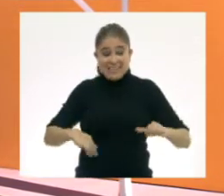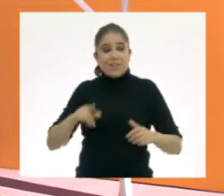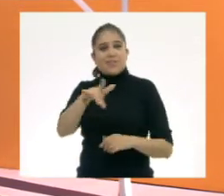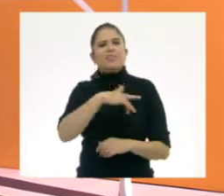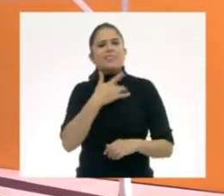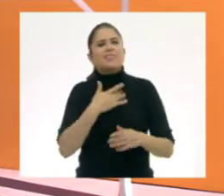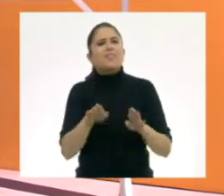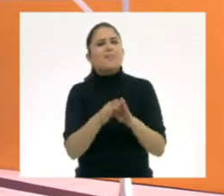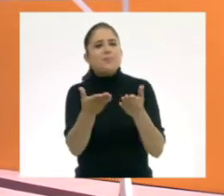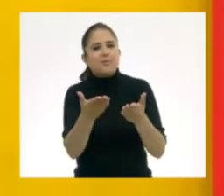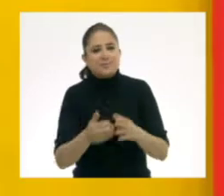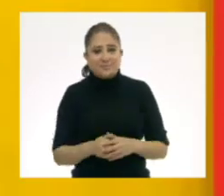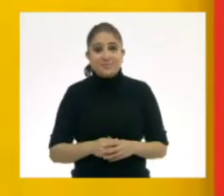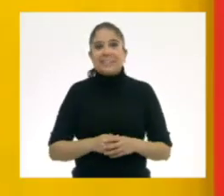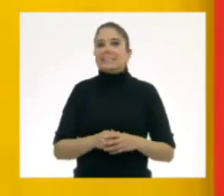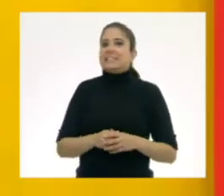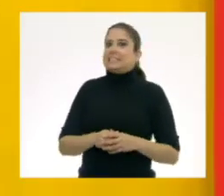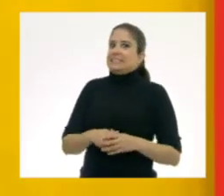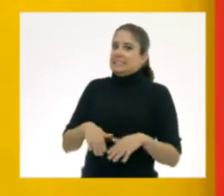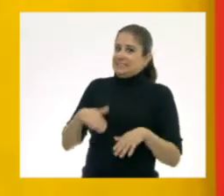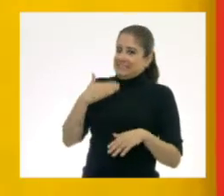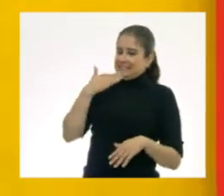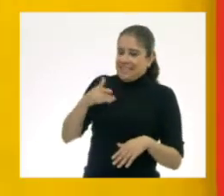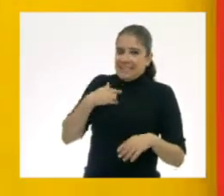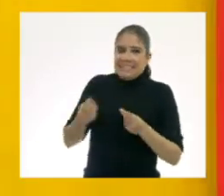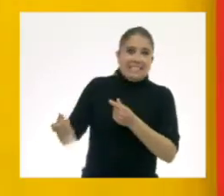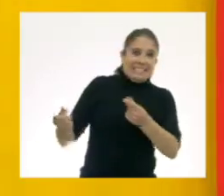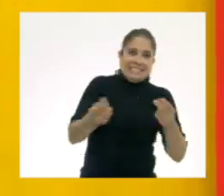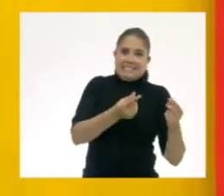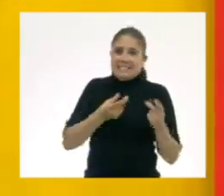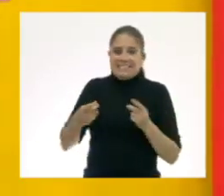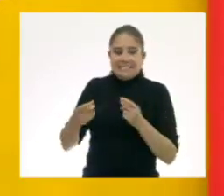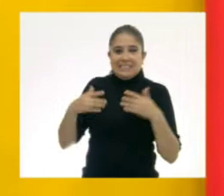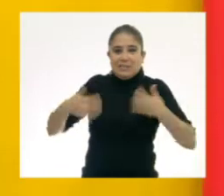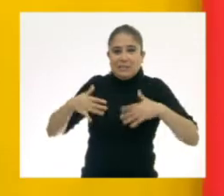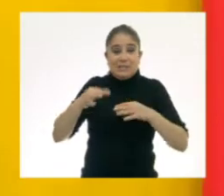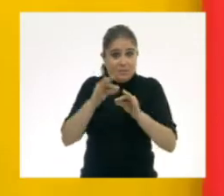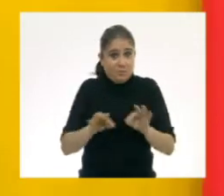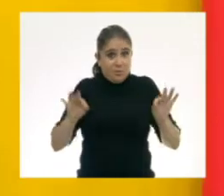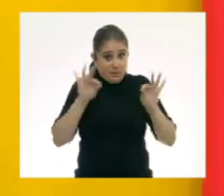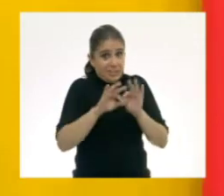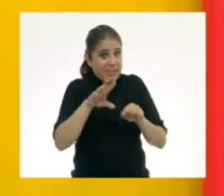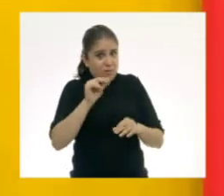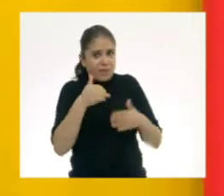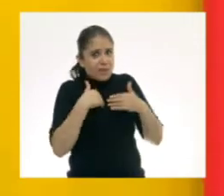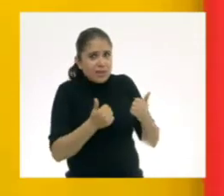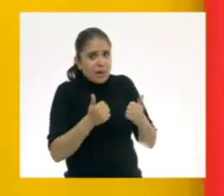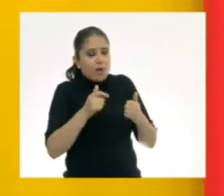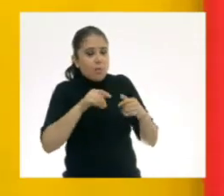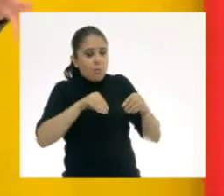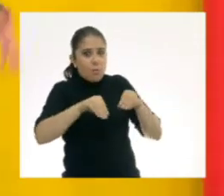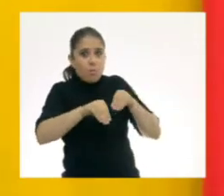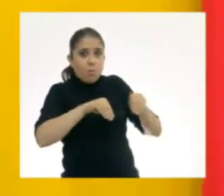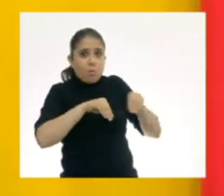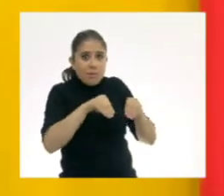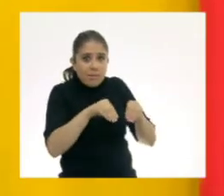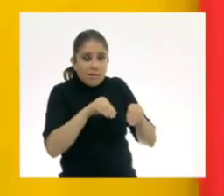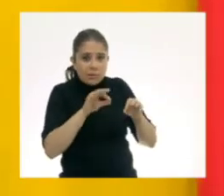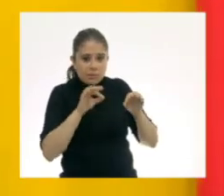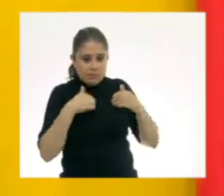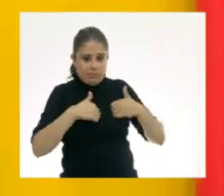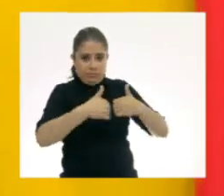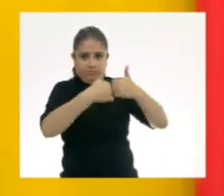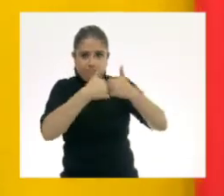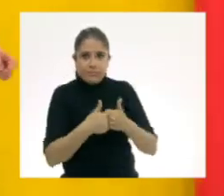te sentiste? Ay, muy bien, acelerada, sí. Y es importante, eso no lo había entendido. Hay movimientos que son